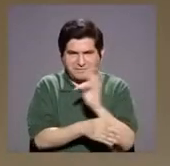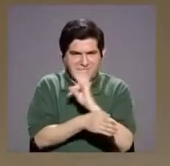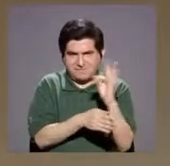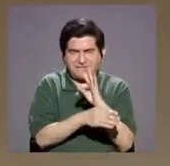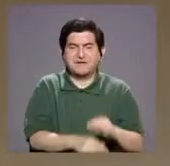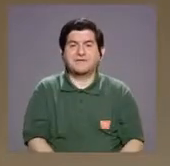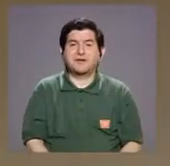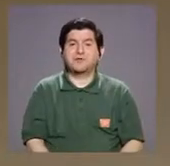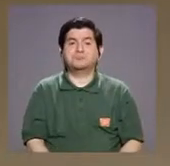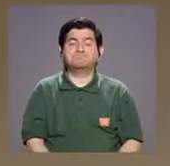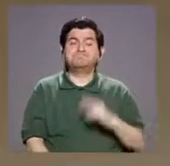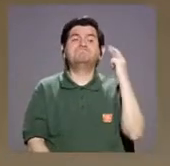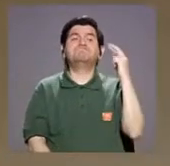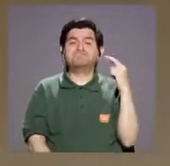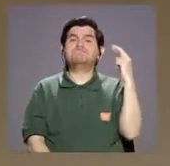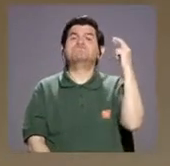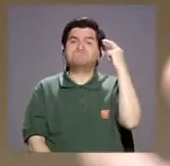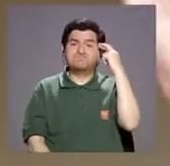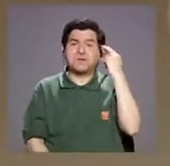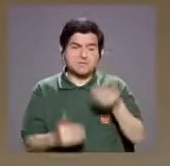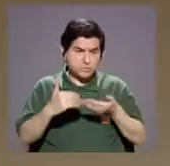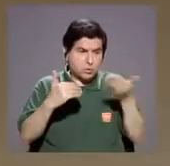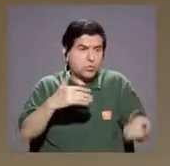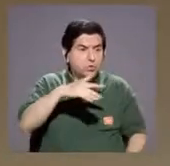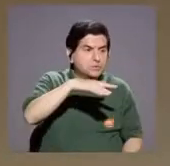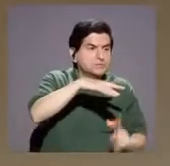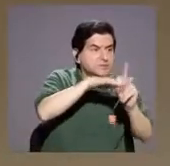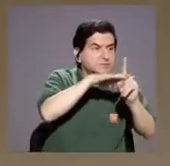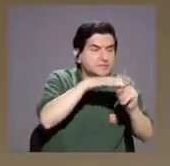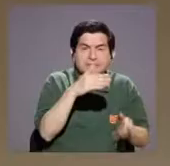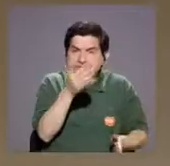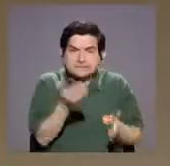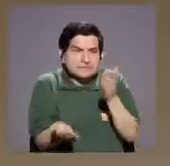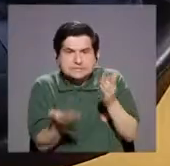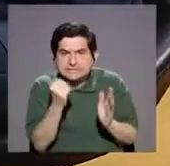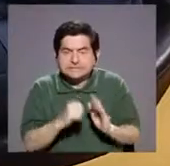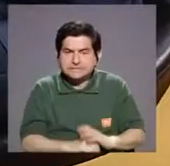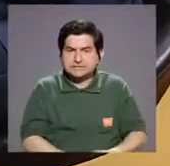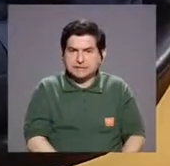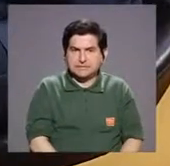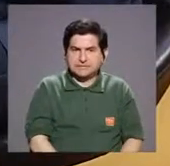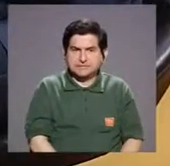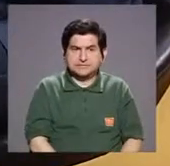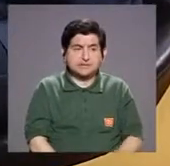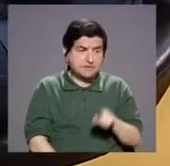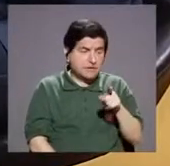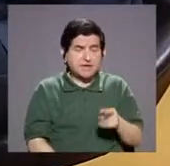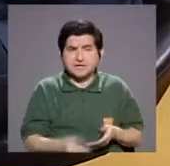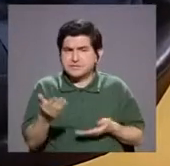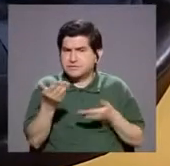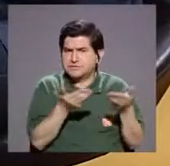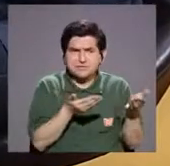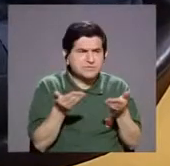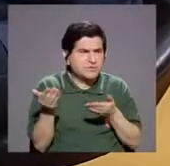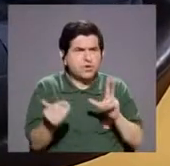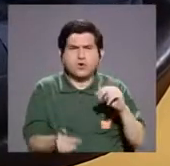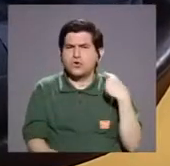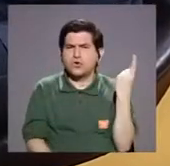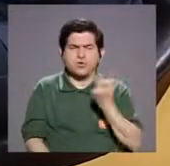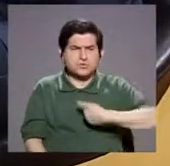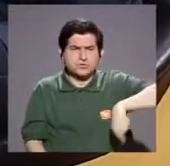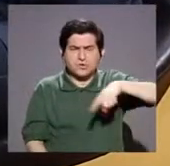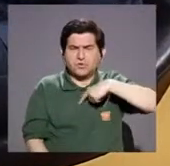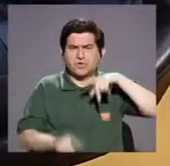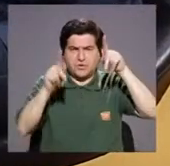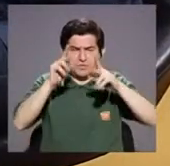es tener son cosas que han aflorado y que están al servicio no solamente de nuestra